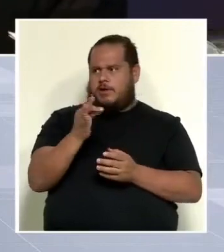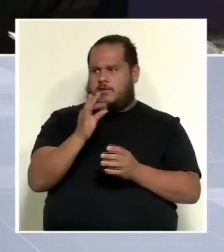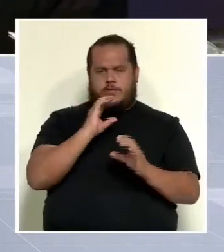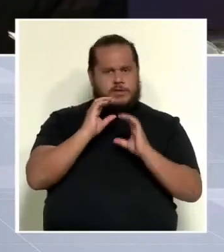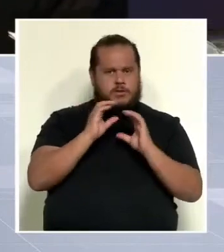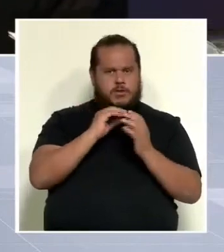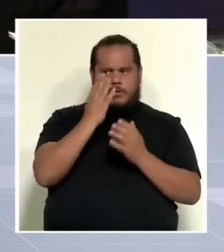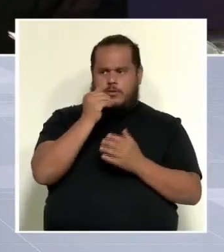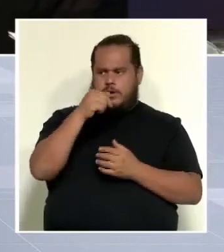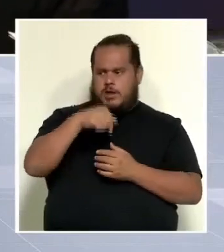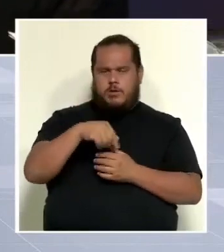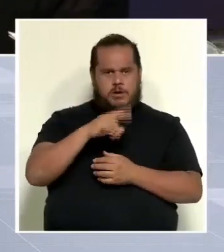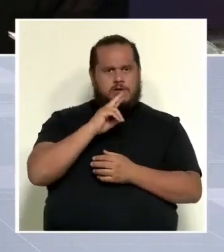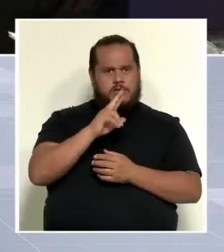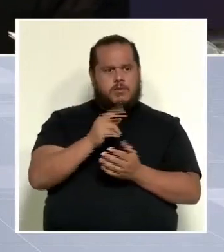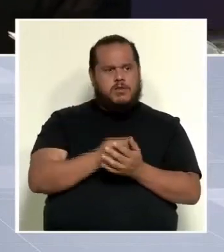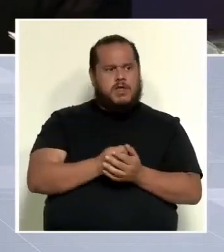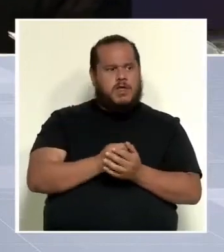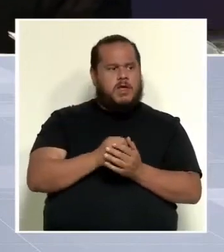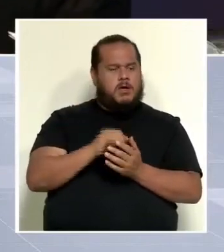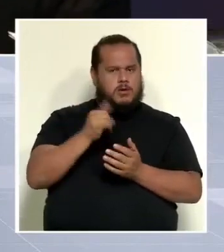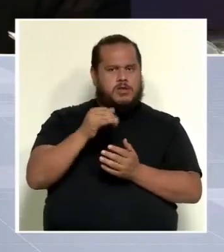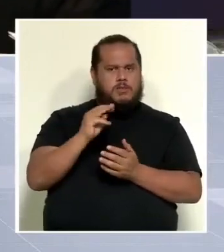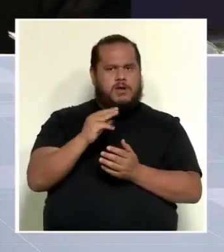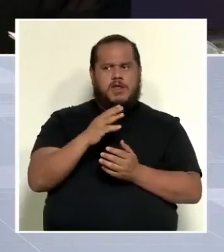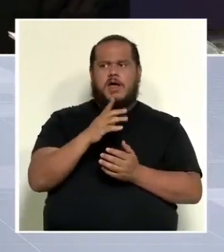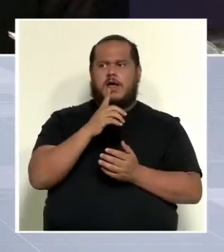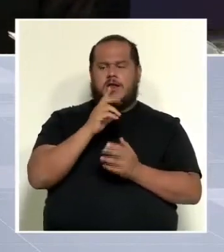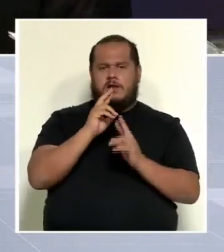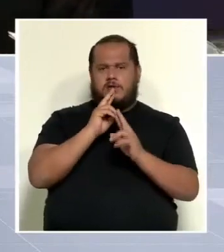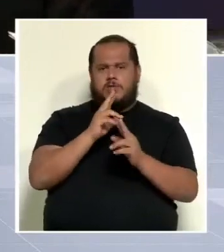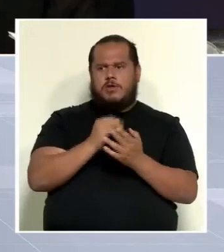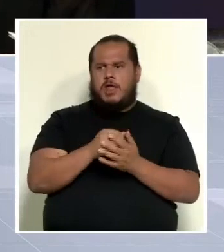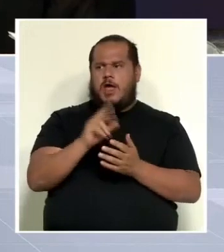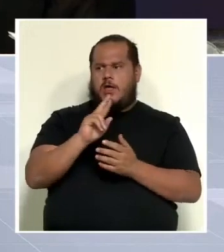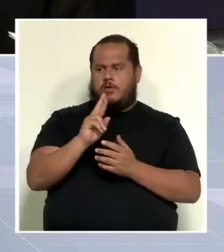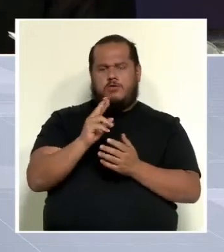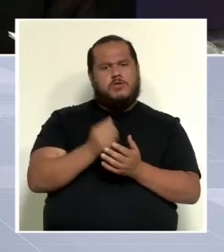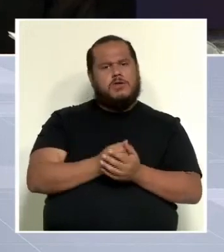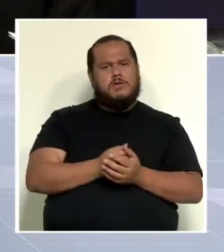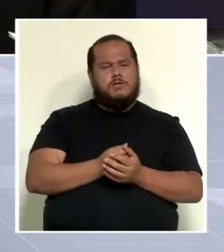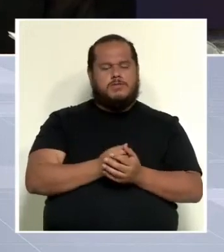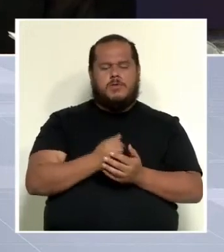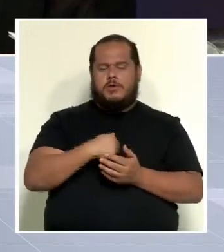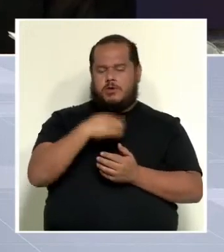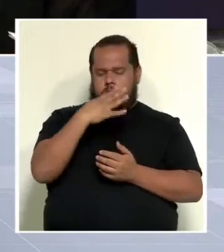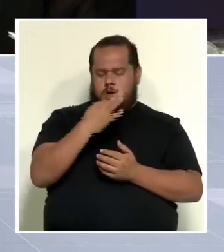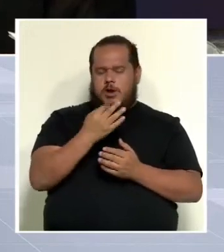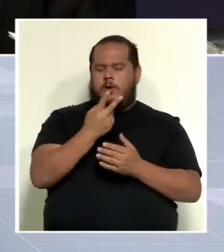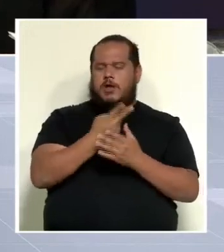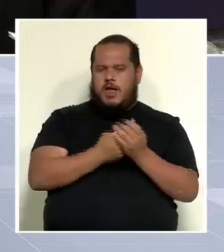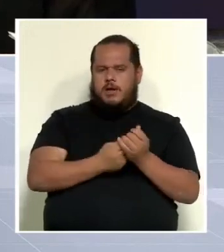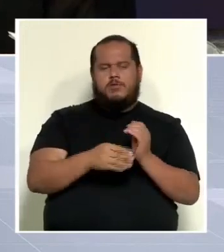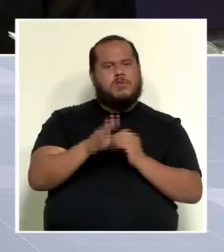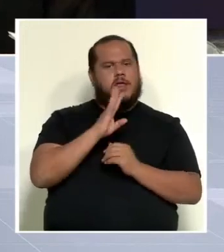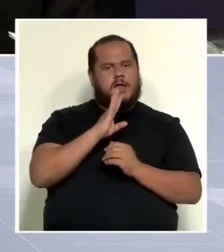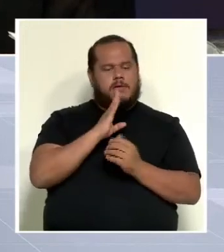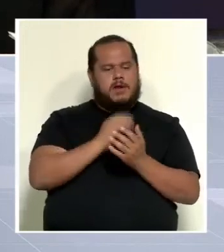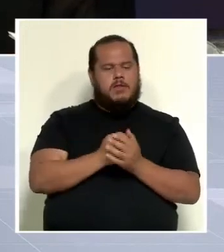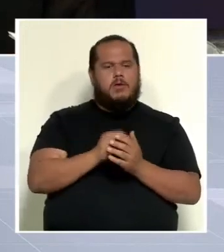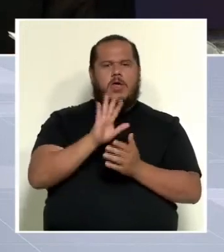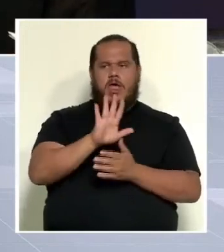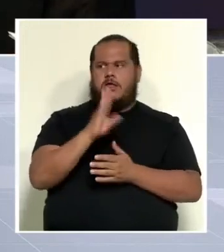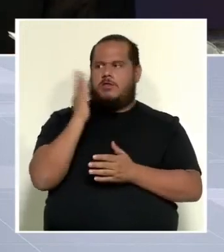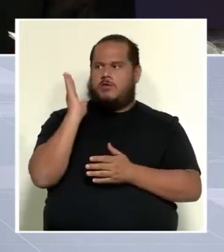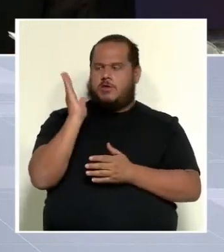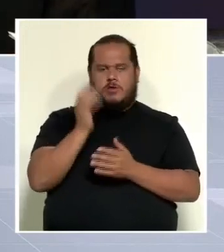comunicación, porque hoy le responde don José María a don Rodrigo. Yo creo que ambos han hablado en sus